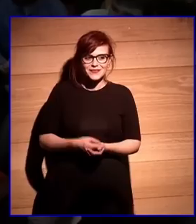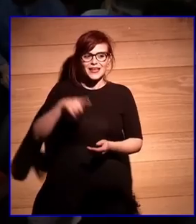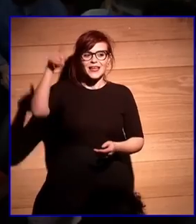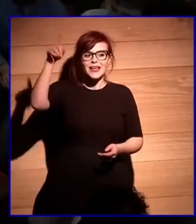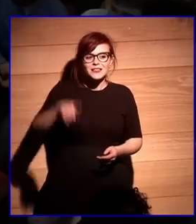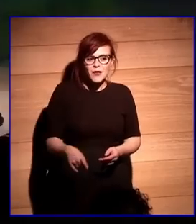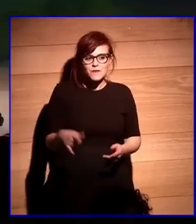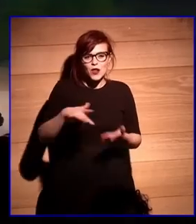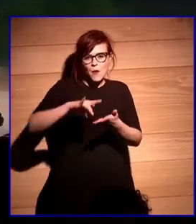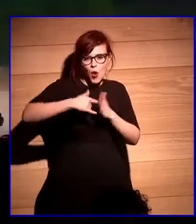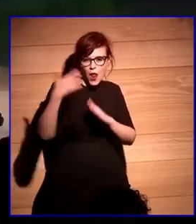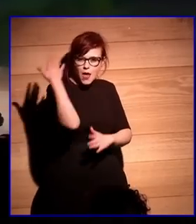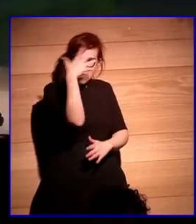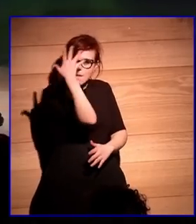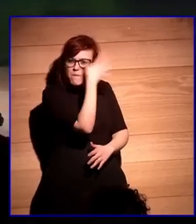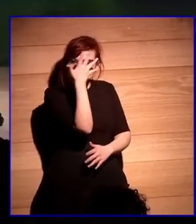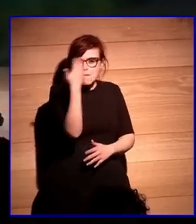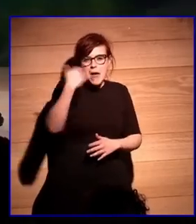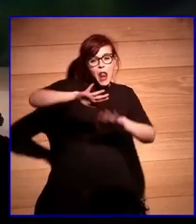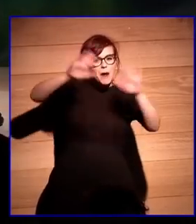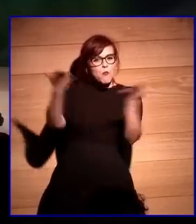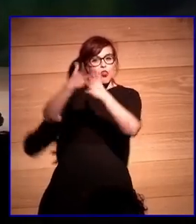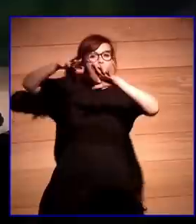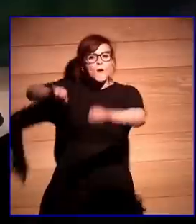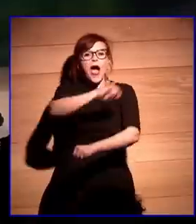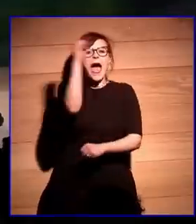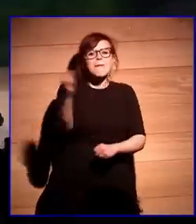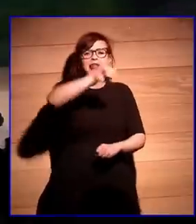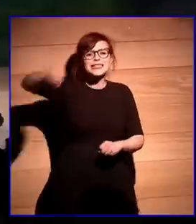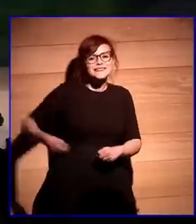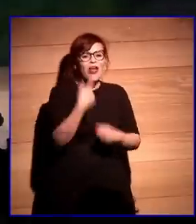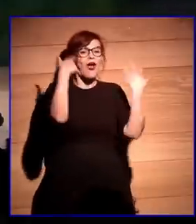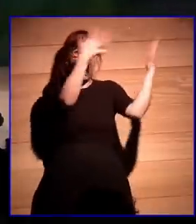Tiene un plan maquiavélico para poseer al mundo, es Javier Cansado.